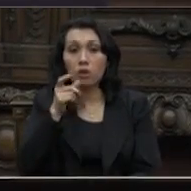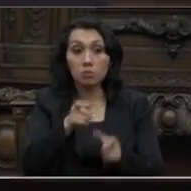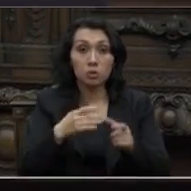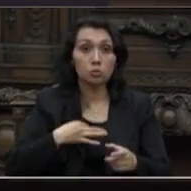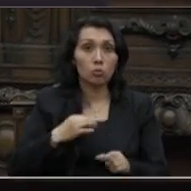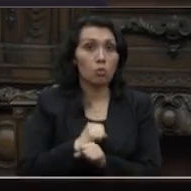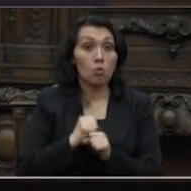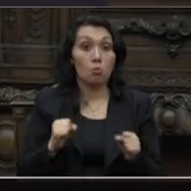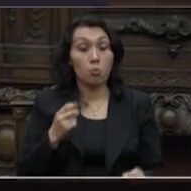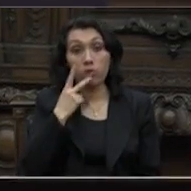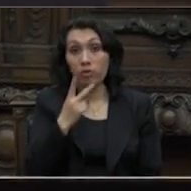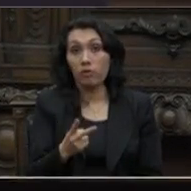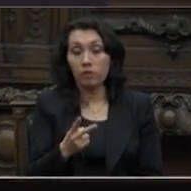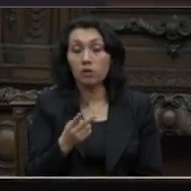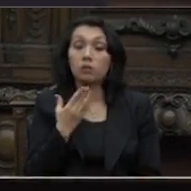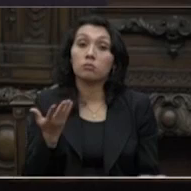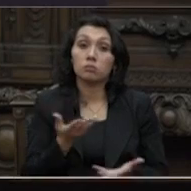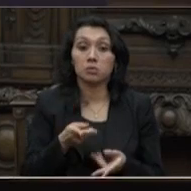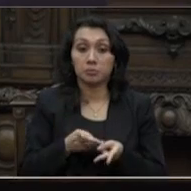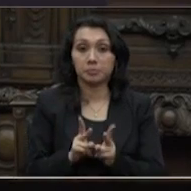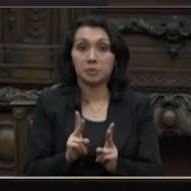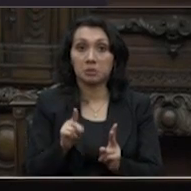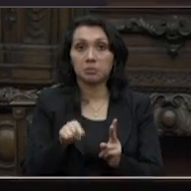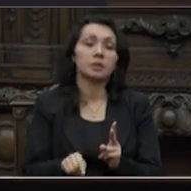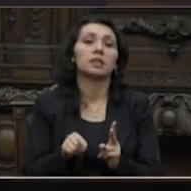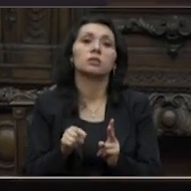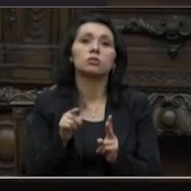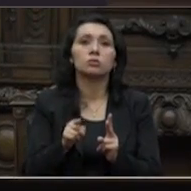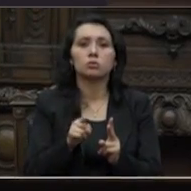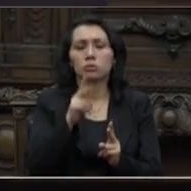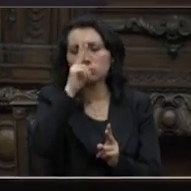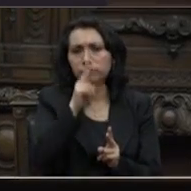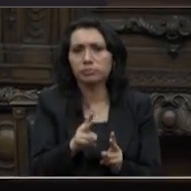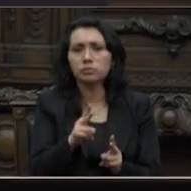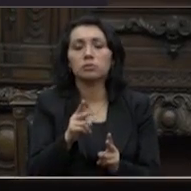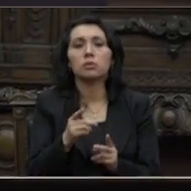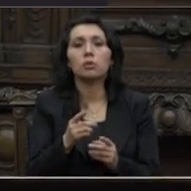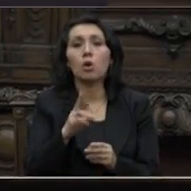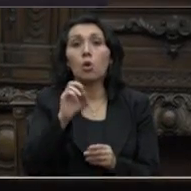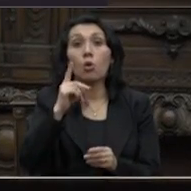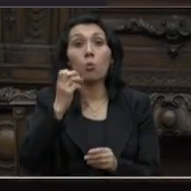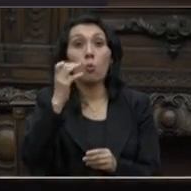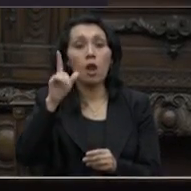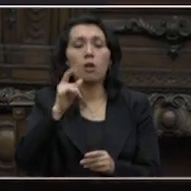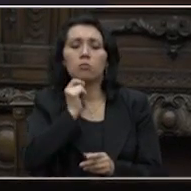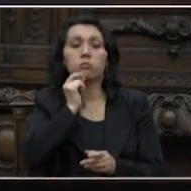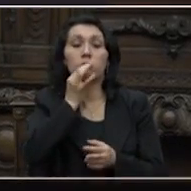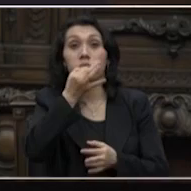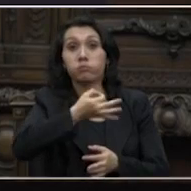no nos hubieran podido ver, y como permitió a Eleonora Roosevelt colocar en la